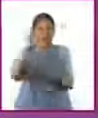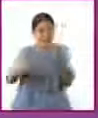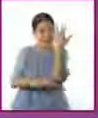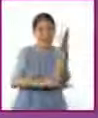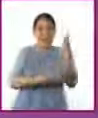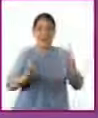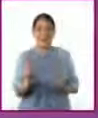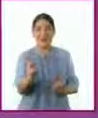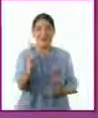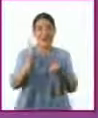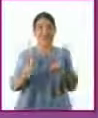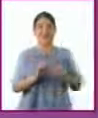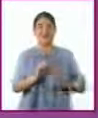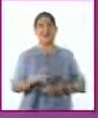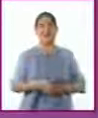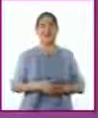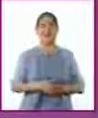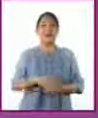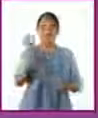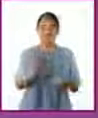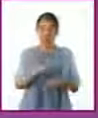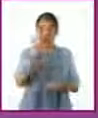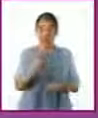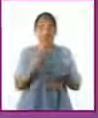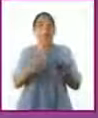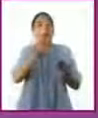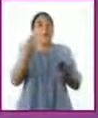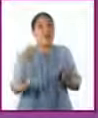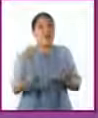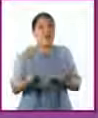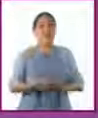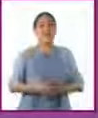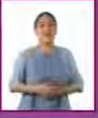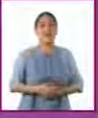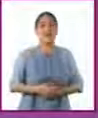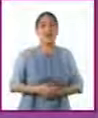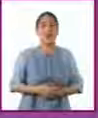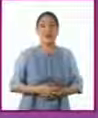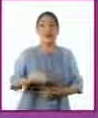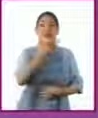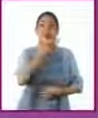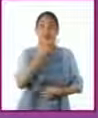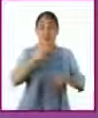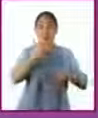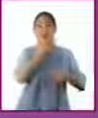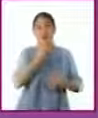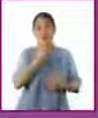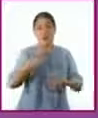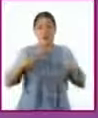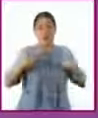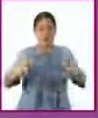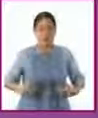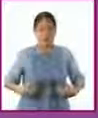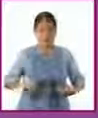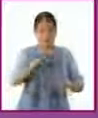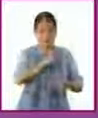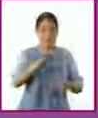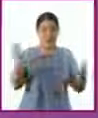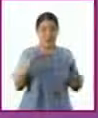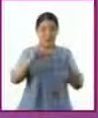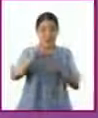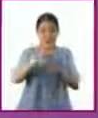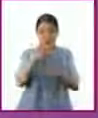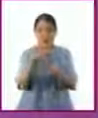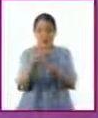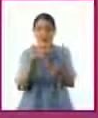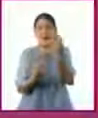ramas. Por eso ahora los hombres pueden hacer fuego.